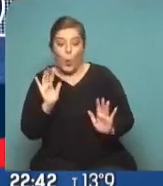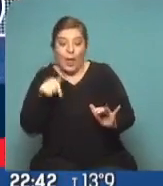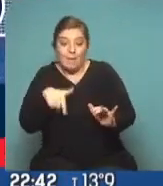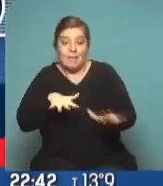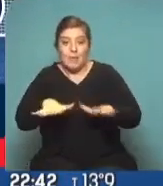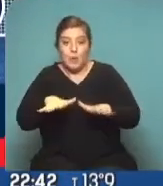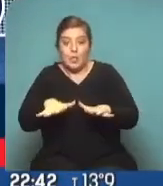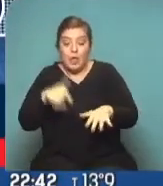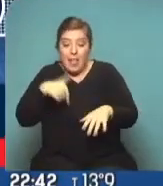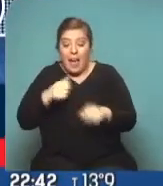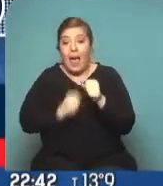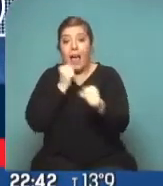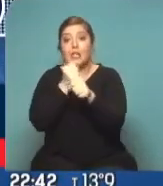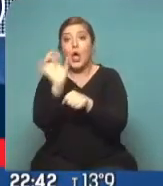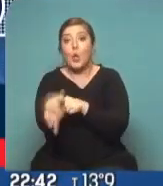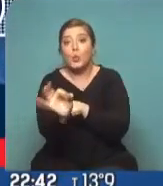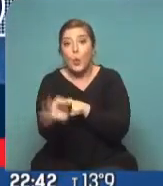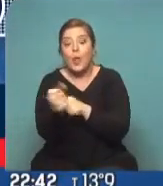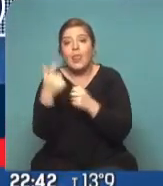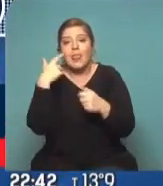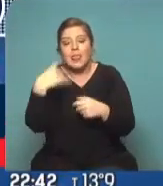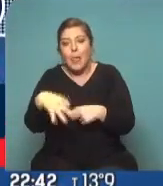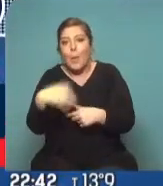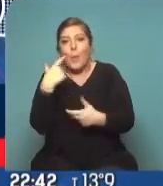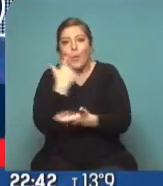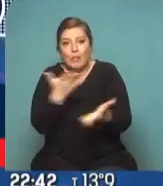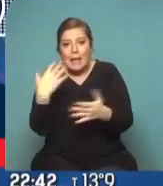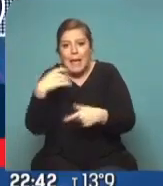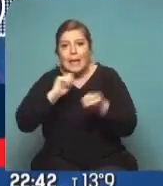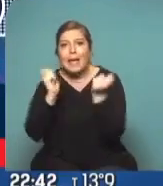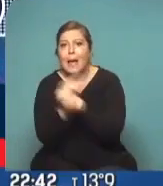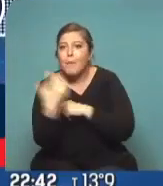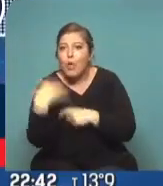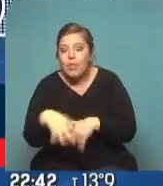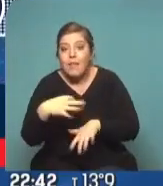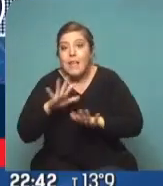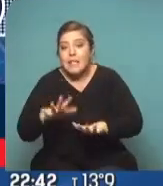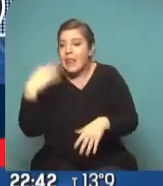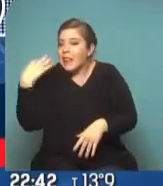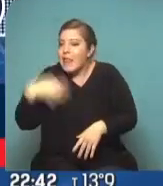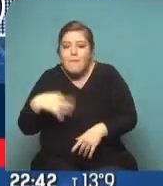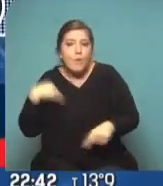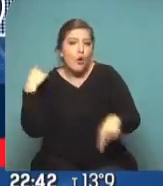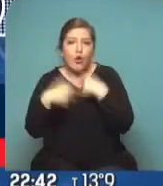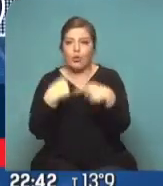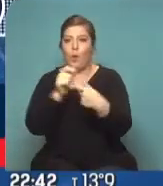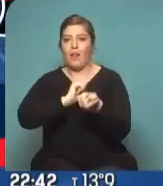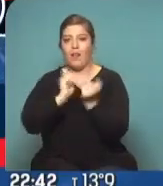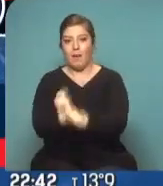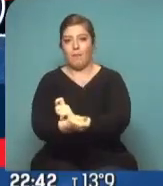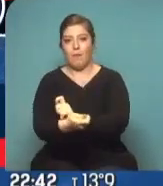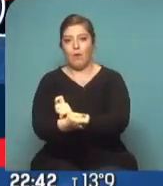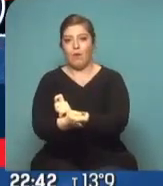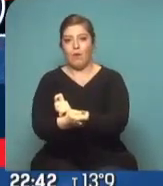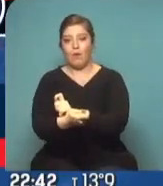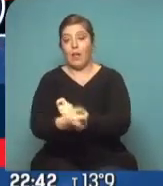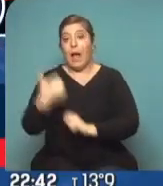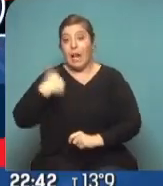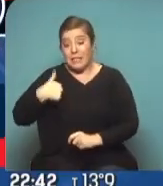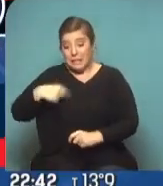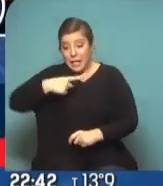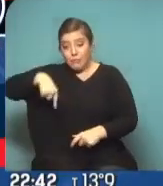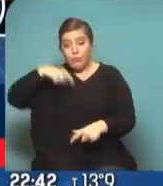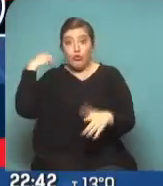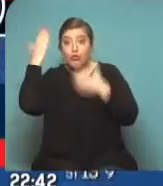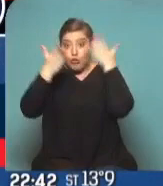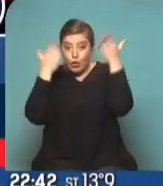para plantear que este cambio tiene que suceder, que necesitamos continuar el cambio, que no la Argentina que soñamos está